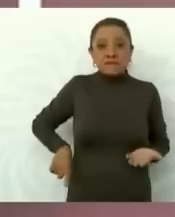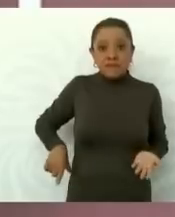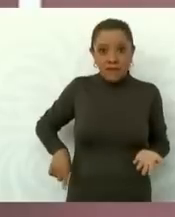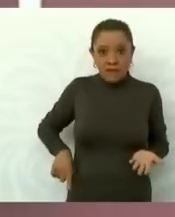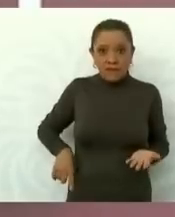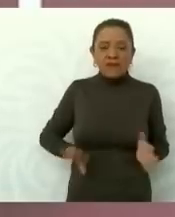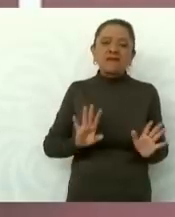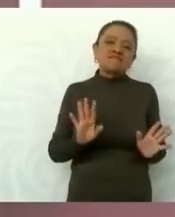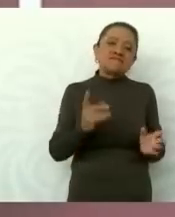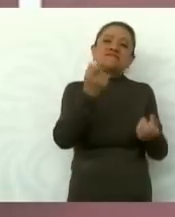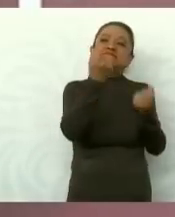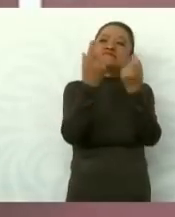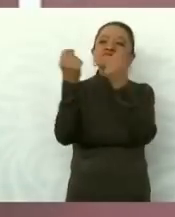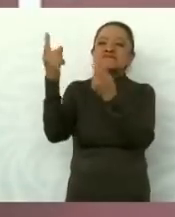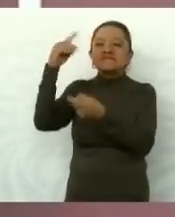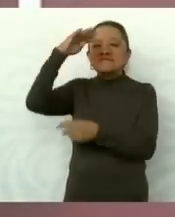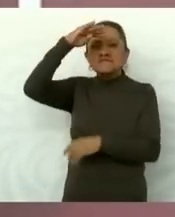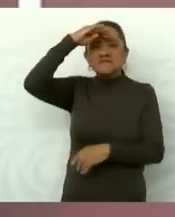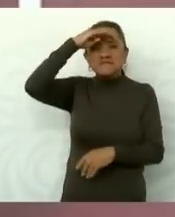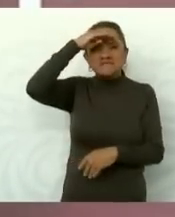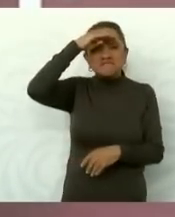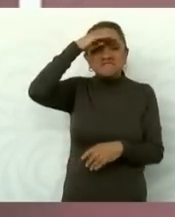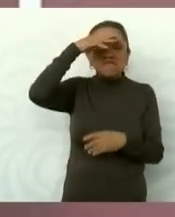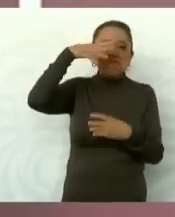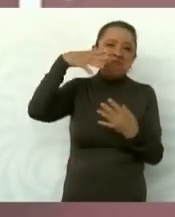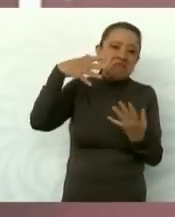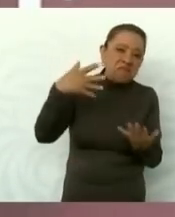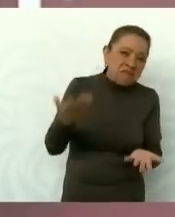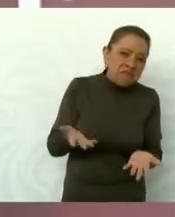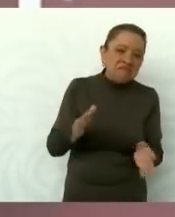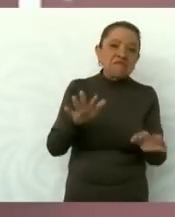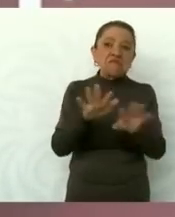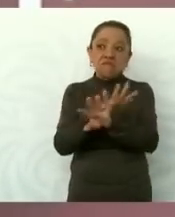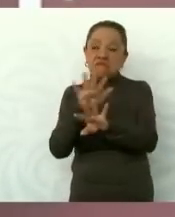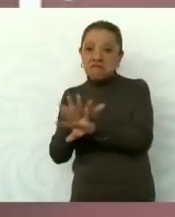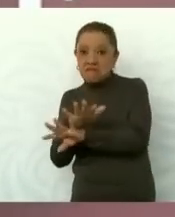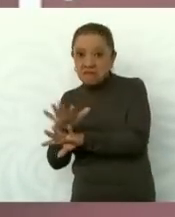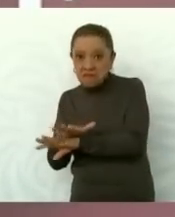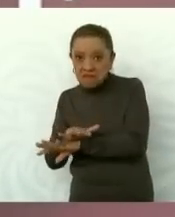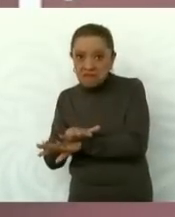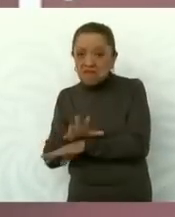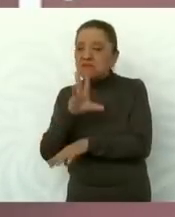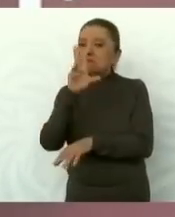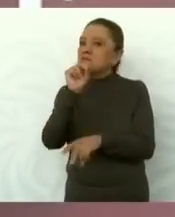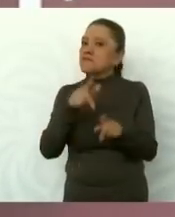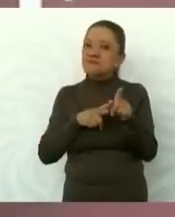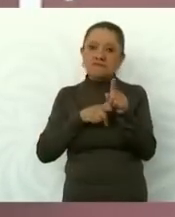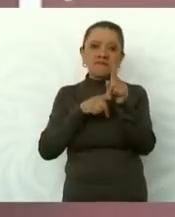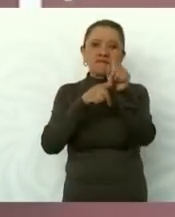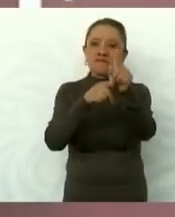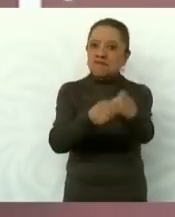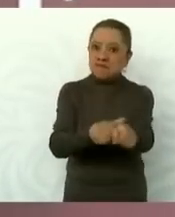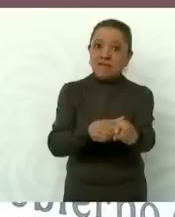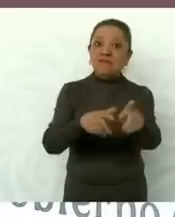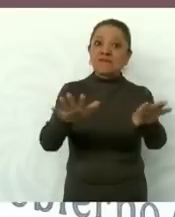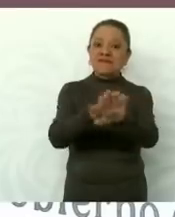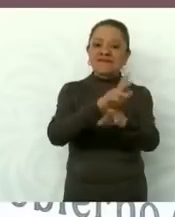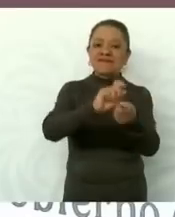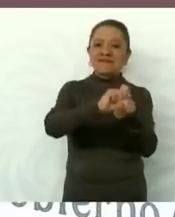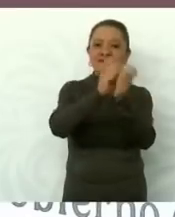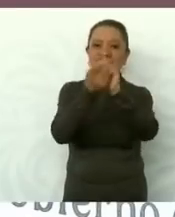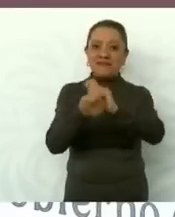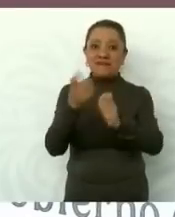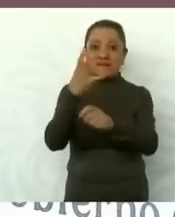algunos pensaban pues que íbamos a cambiar, que no íbamos a continuar con la transformación. Pues